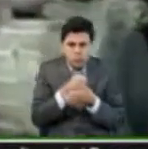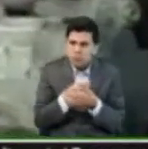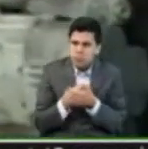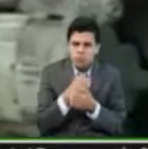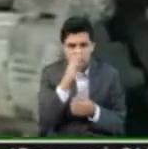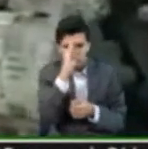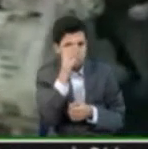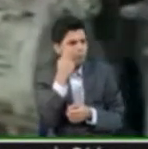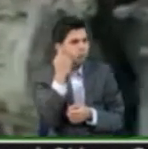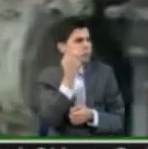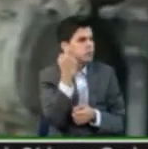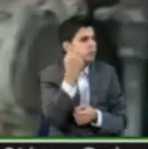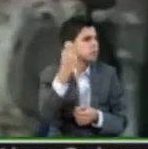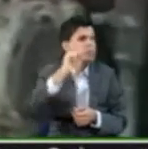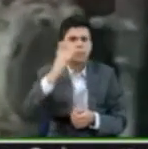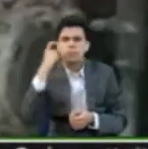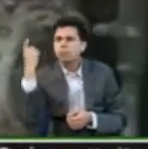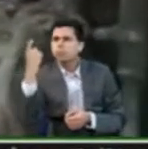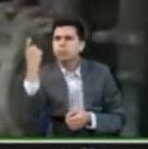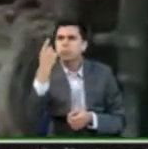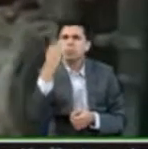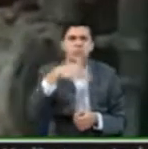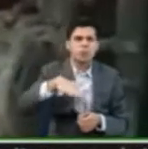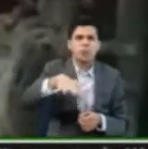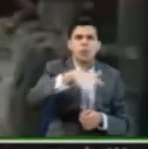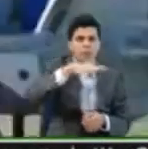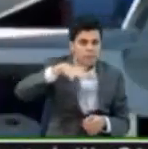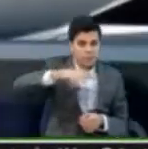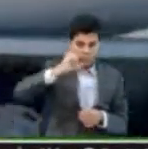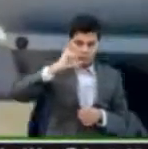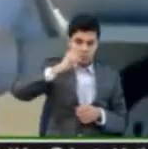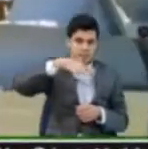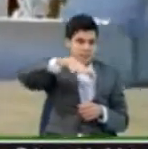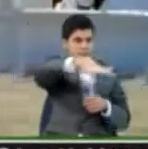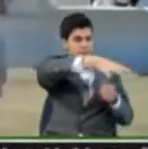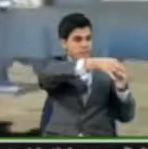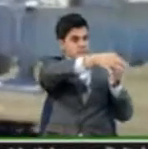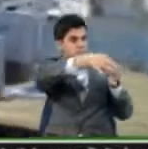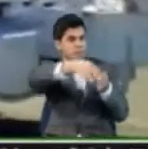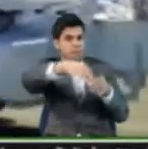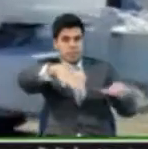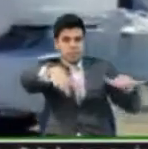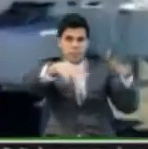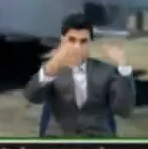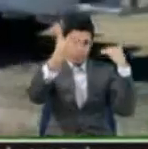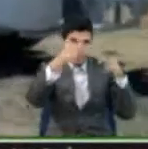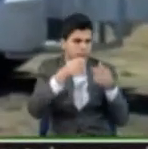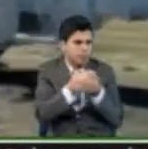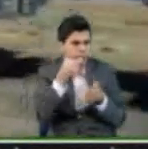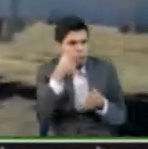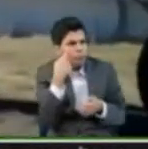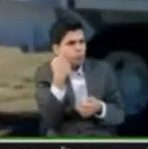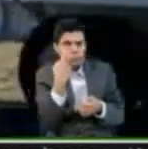la policía en diferentes áreas cercanas o en las zonas rurales de Cúcuta. Se logró precisamente que abandonaran estos vehículos y